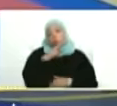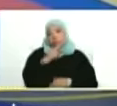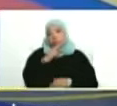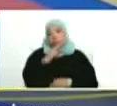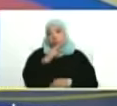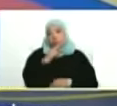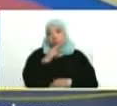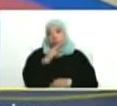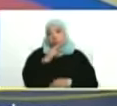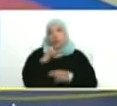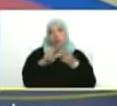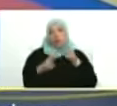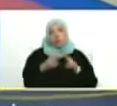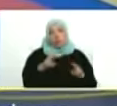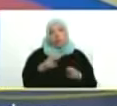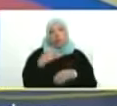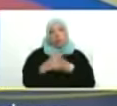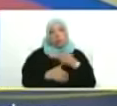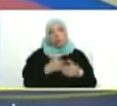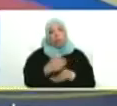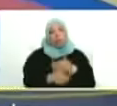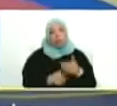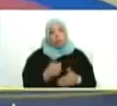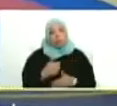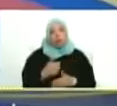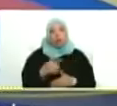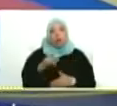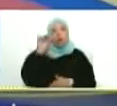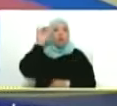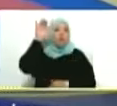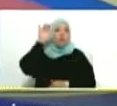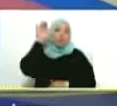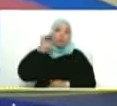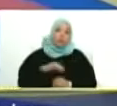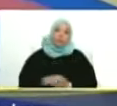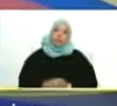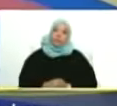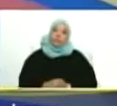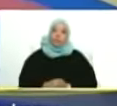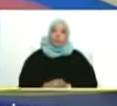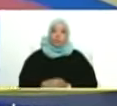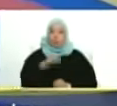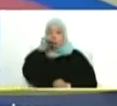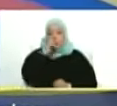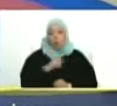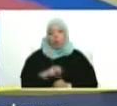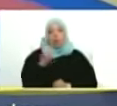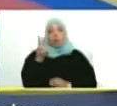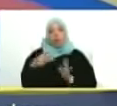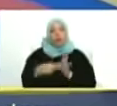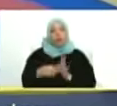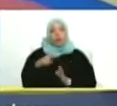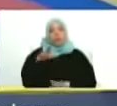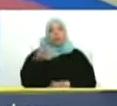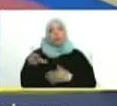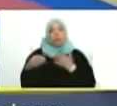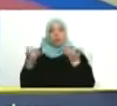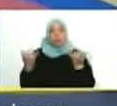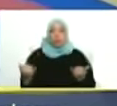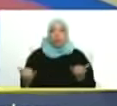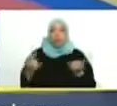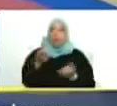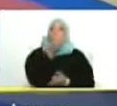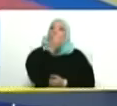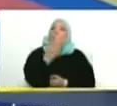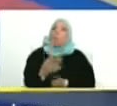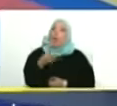con las riendas de la patria, cabalgando, cabalgando hacia el futuro. Y el año 2023, como lo dijimos, ha sido un